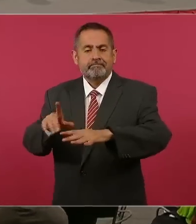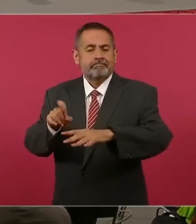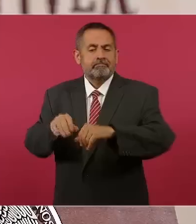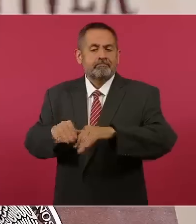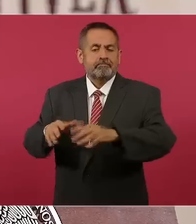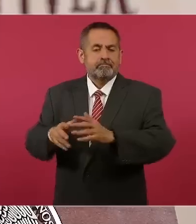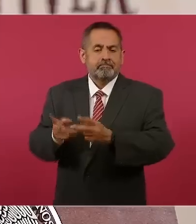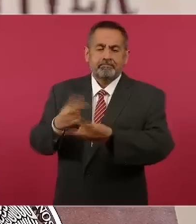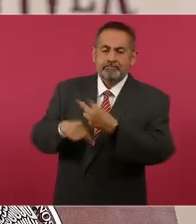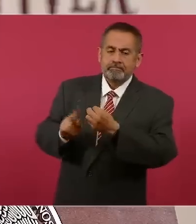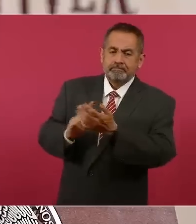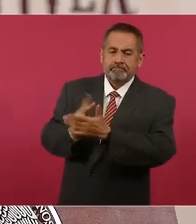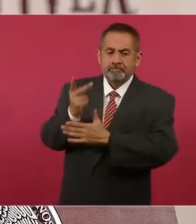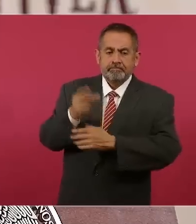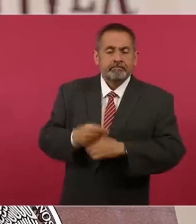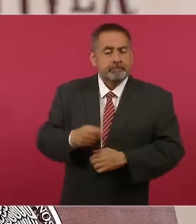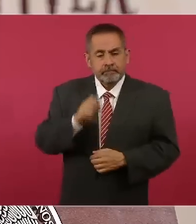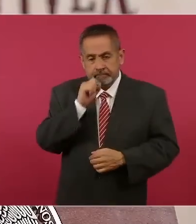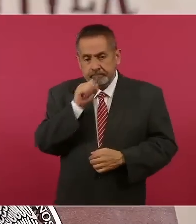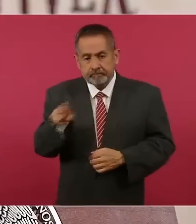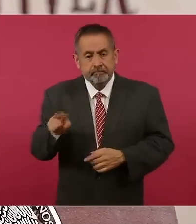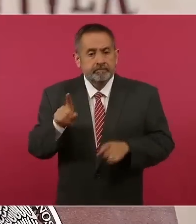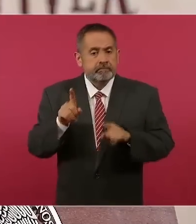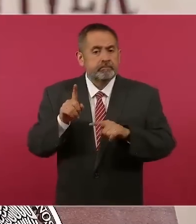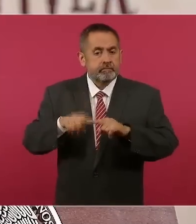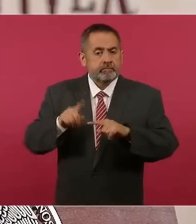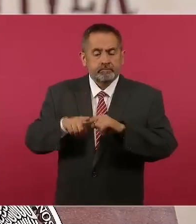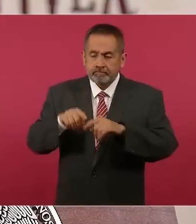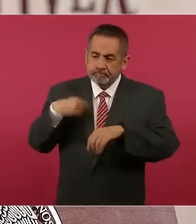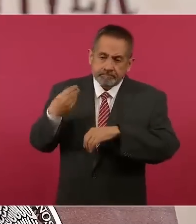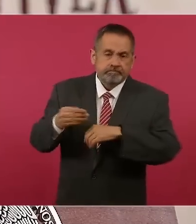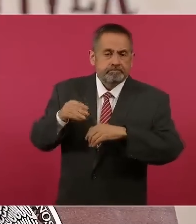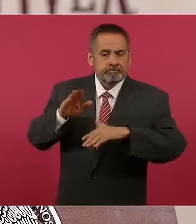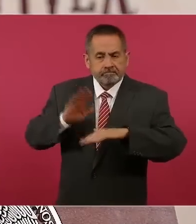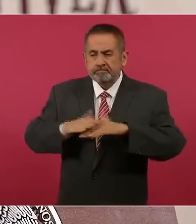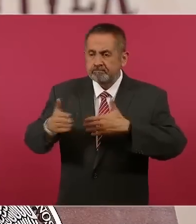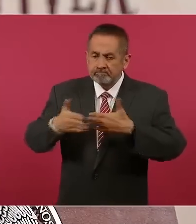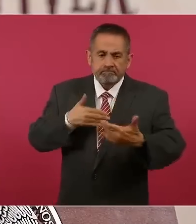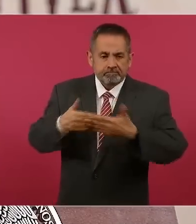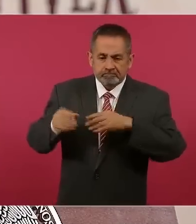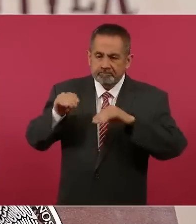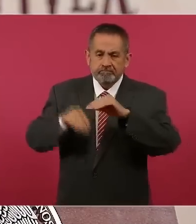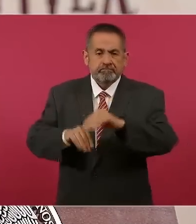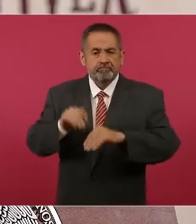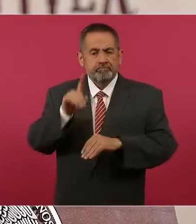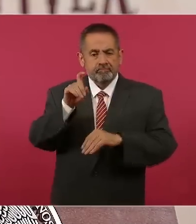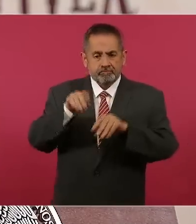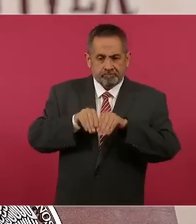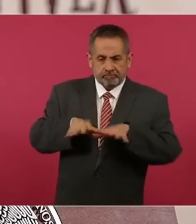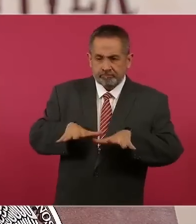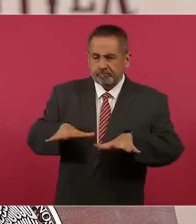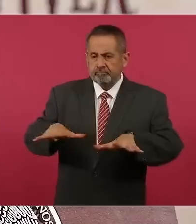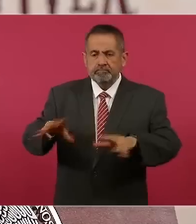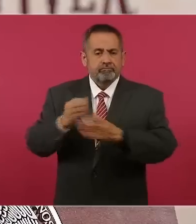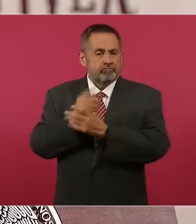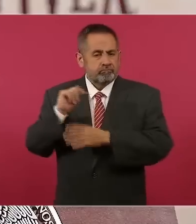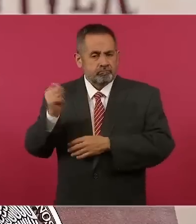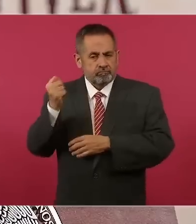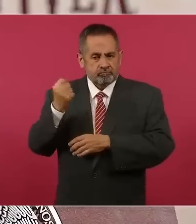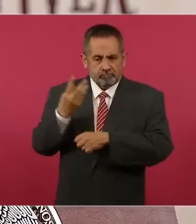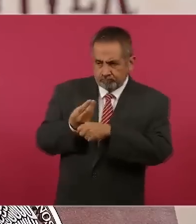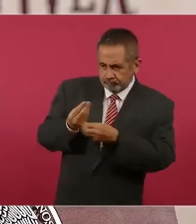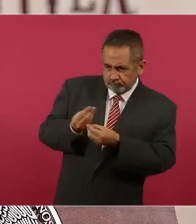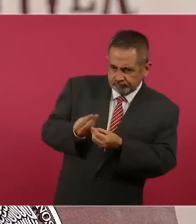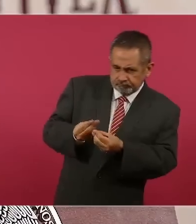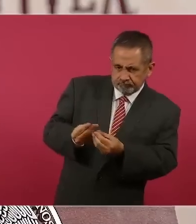hidroagrícola en el sur de Sinaloa. También se trata de modernizar la actividad agrícola a partir del riego tecnificado. La inversión